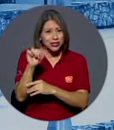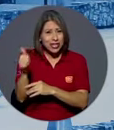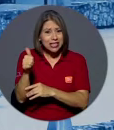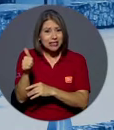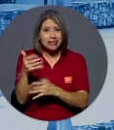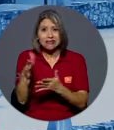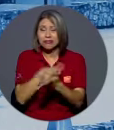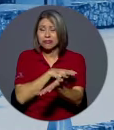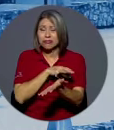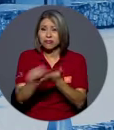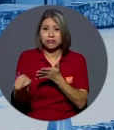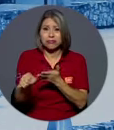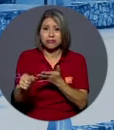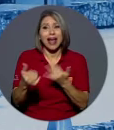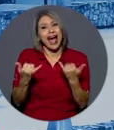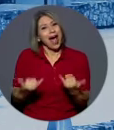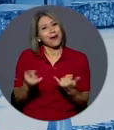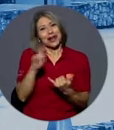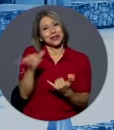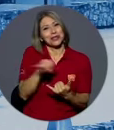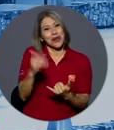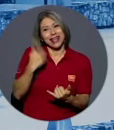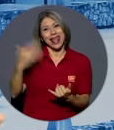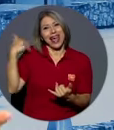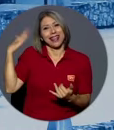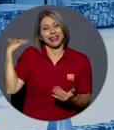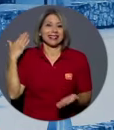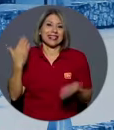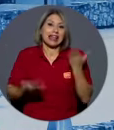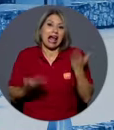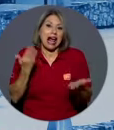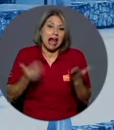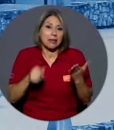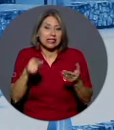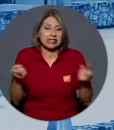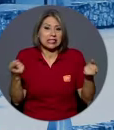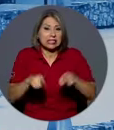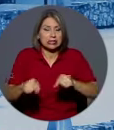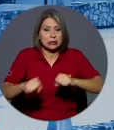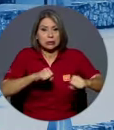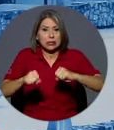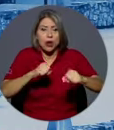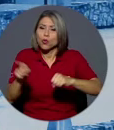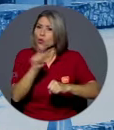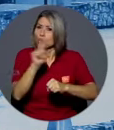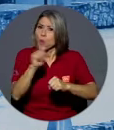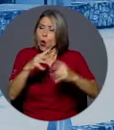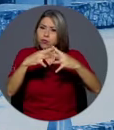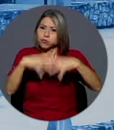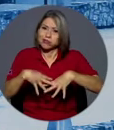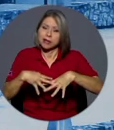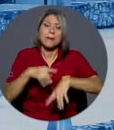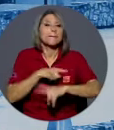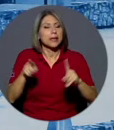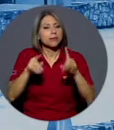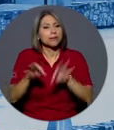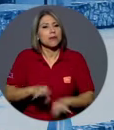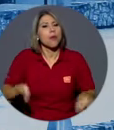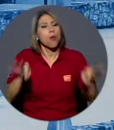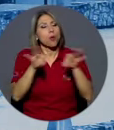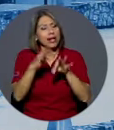mejor. Muy probablemente estos sismos no causen el daño que, como digo, causaría en otros lugares del mundo, pero sí es importante, digamos, estar